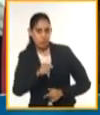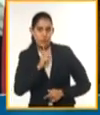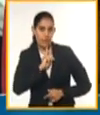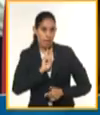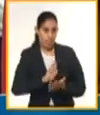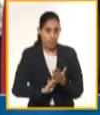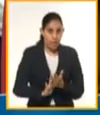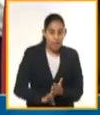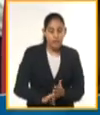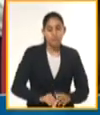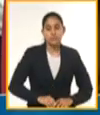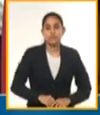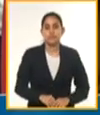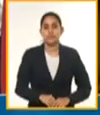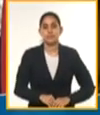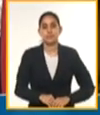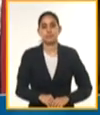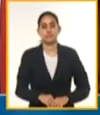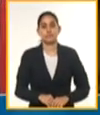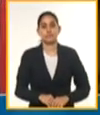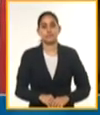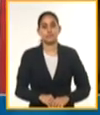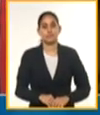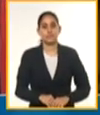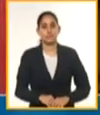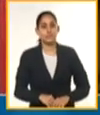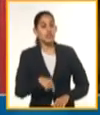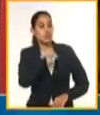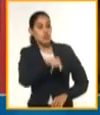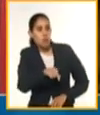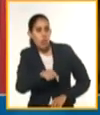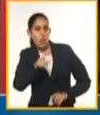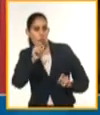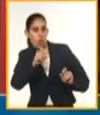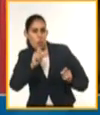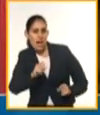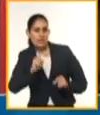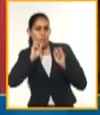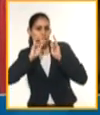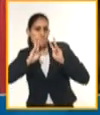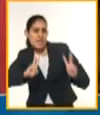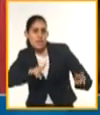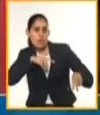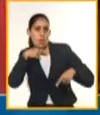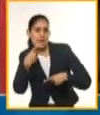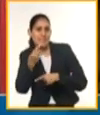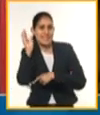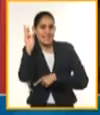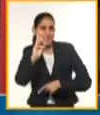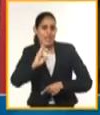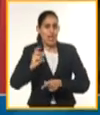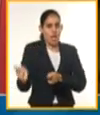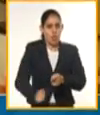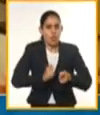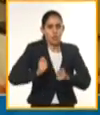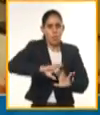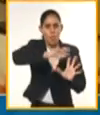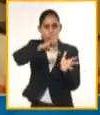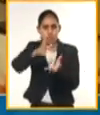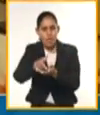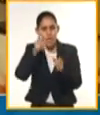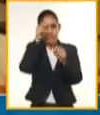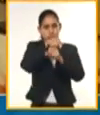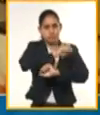You're gambling with World War III. Está jugando con la vida de millones de personas, con la Tercera Guerra Mundial, ha soltado Trump, y